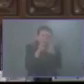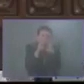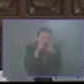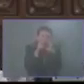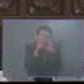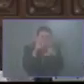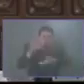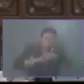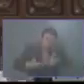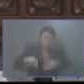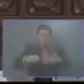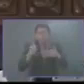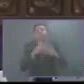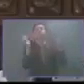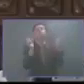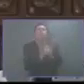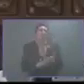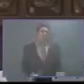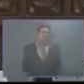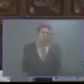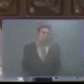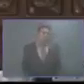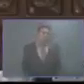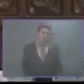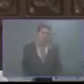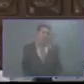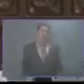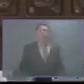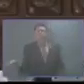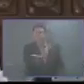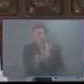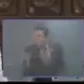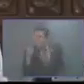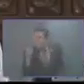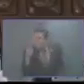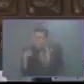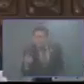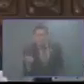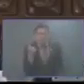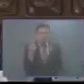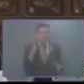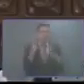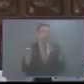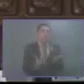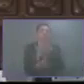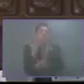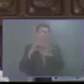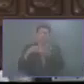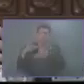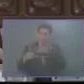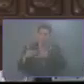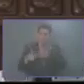nuestro proceder en la Asamblea Legislativa, que no nos hemos dado cuenta aún que hay una nueva